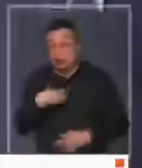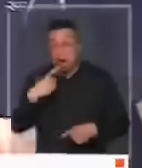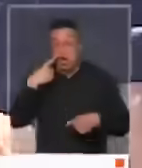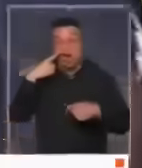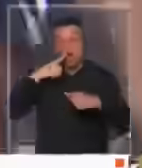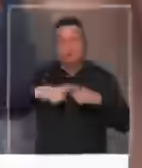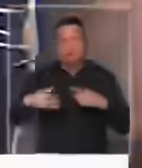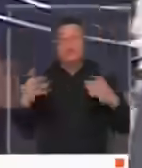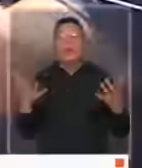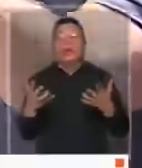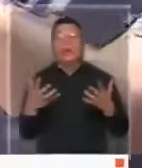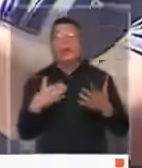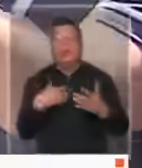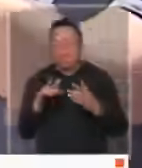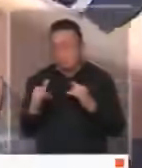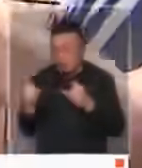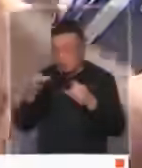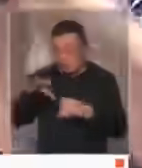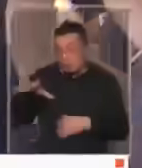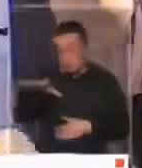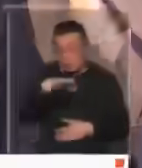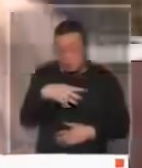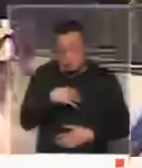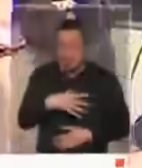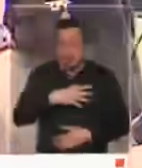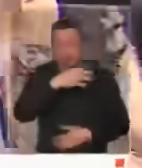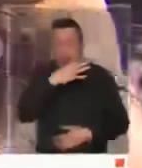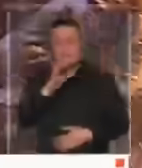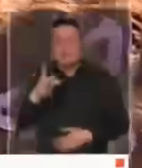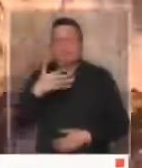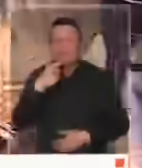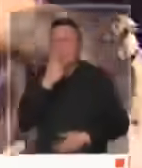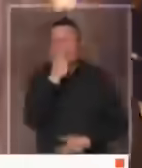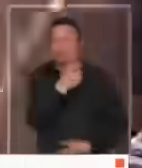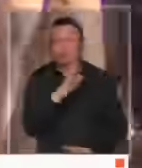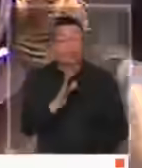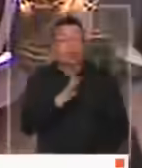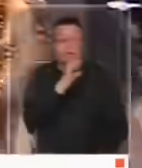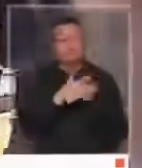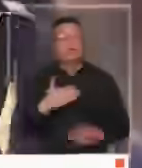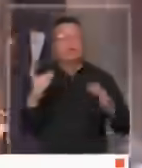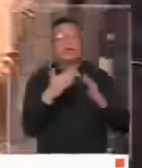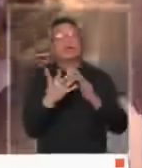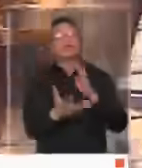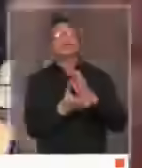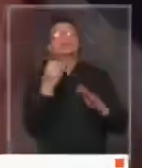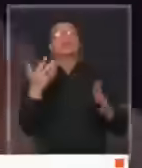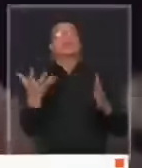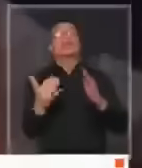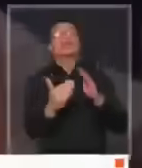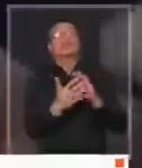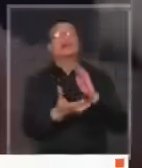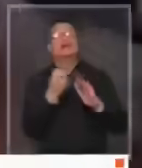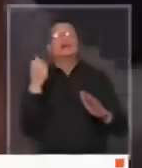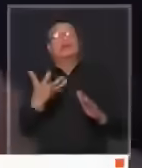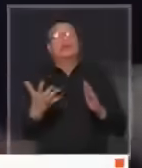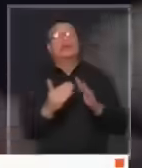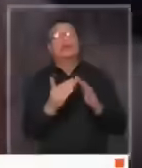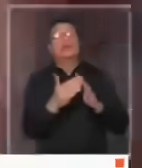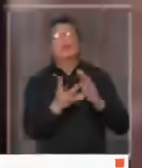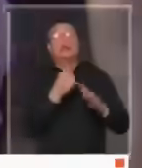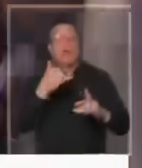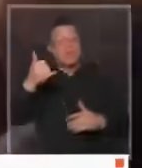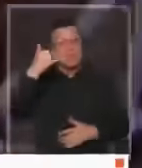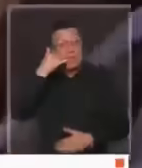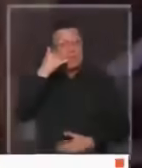por eso ustedes tienen más información, desconozco cuál es la denuncia. Diputado, ¿qué es lo que se llevaron de su casa? Así que se llevaron